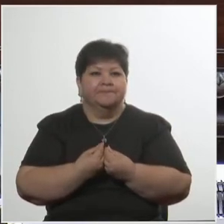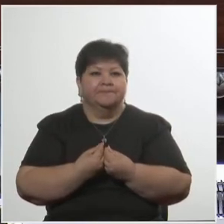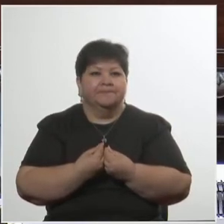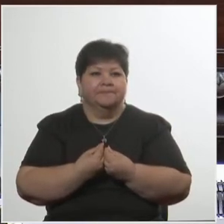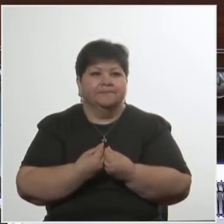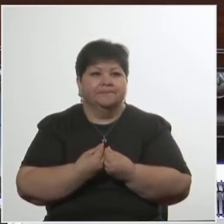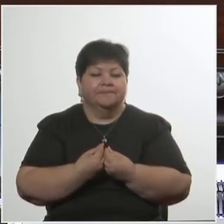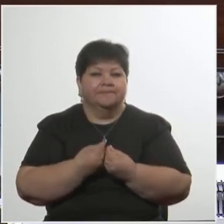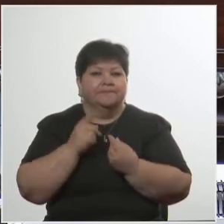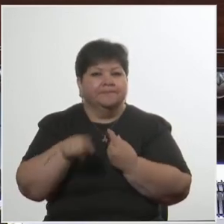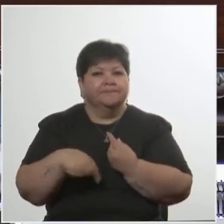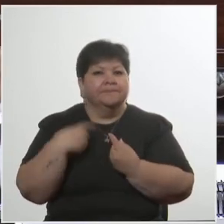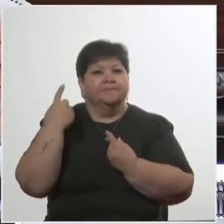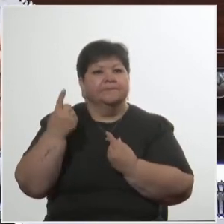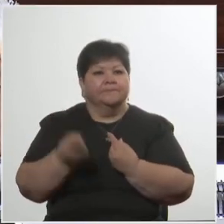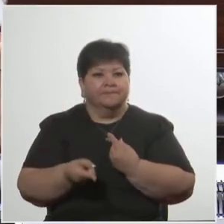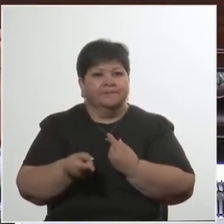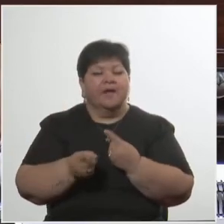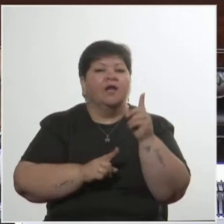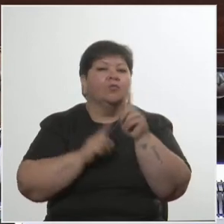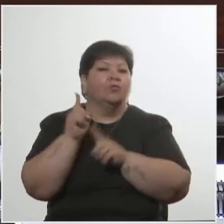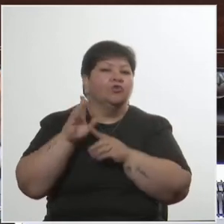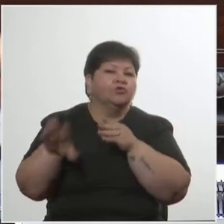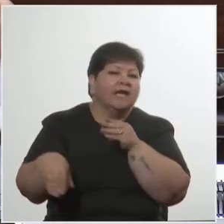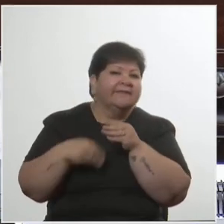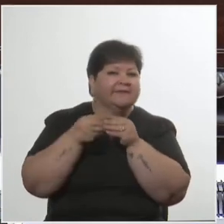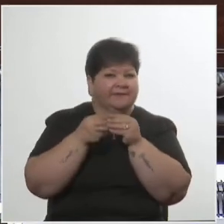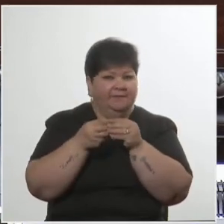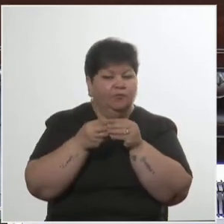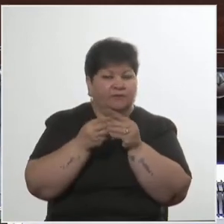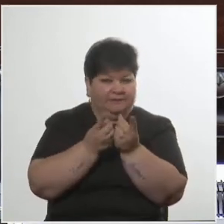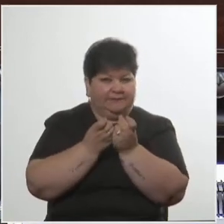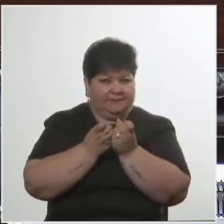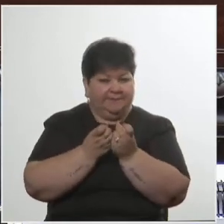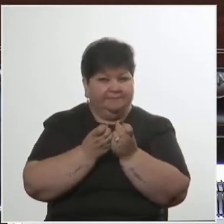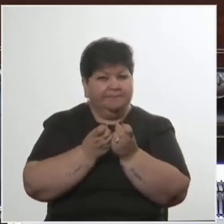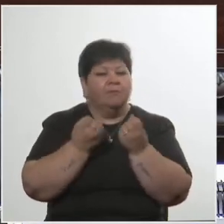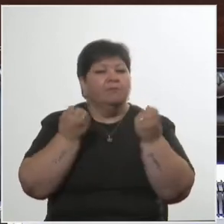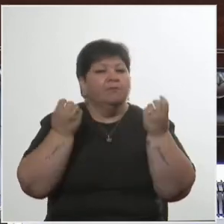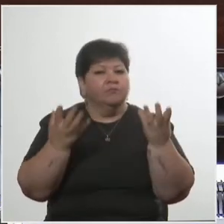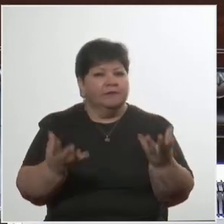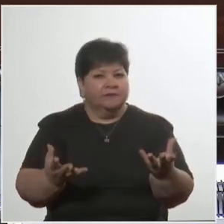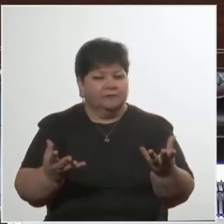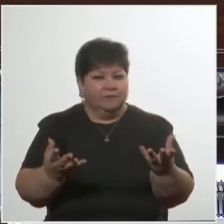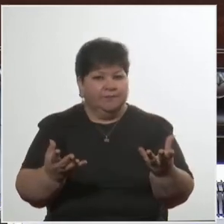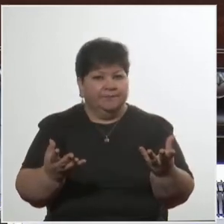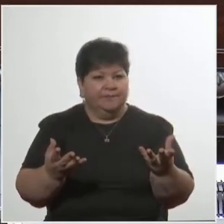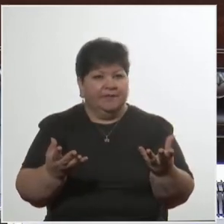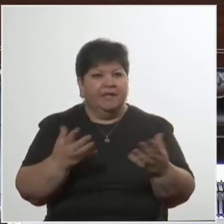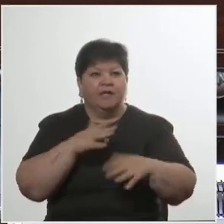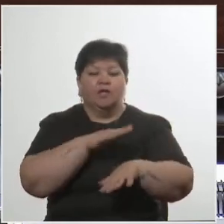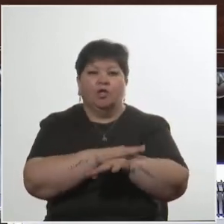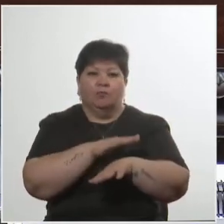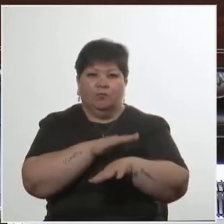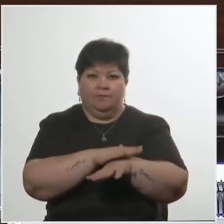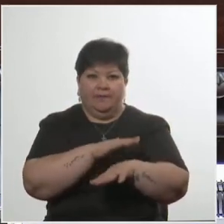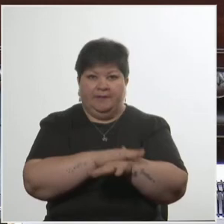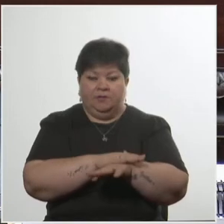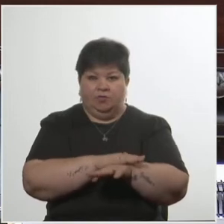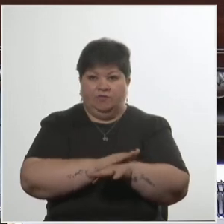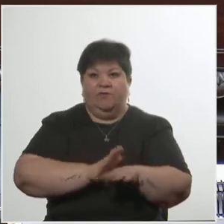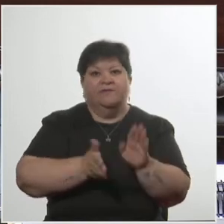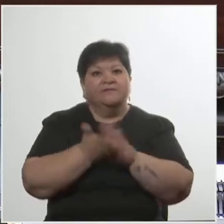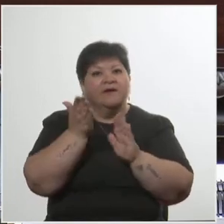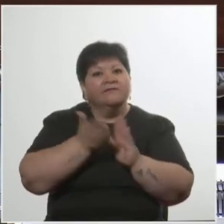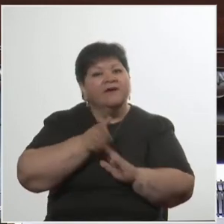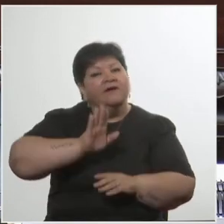y después algunos aditivos que van a ser requeridos Entonces por tanto en los momentos en los cuales se procede